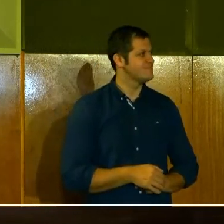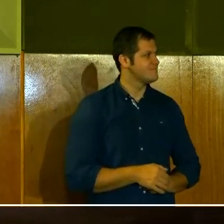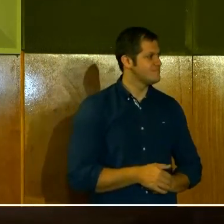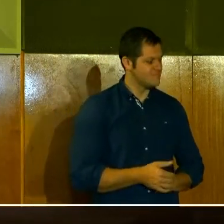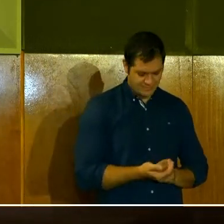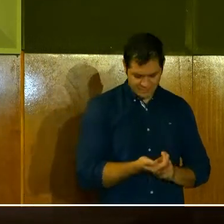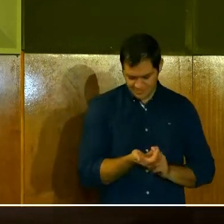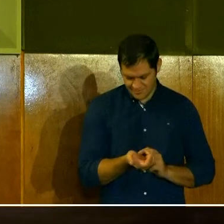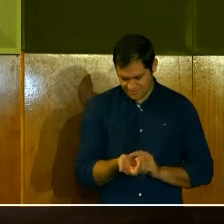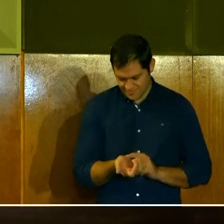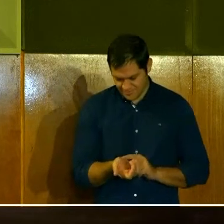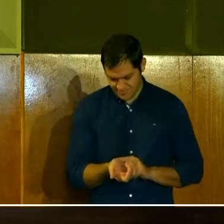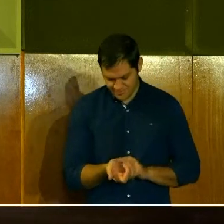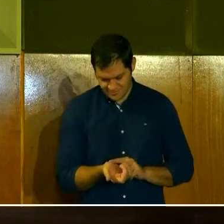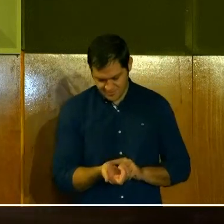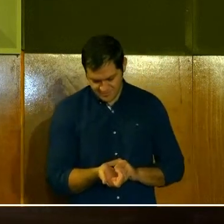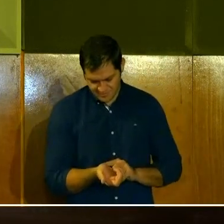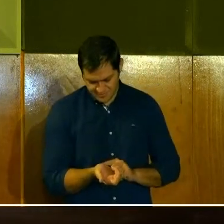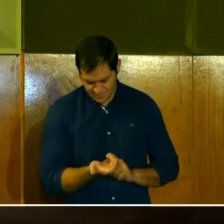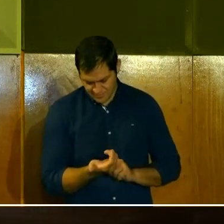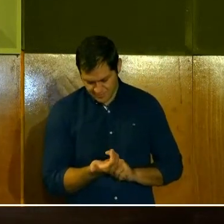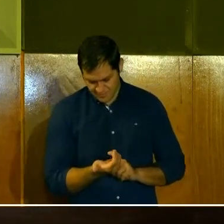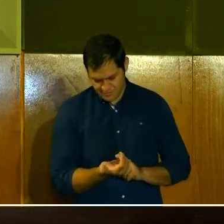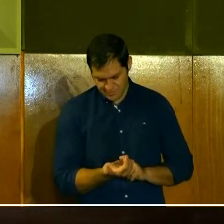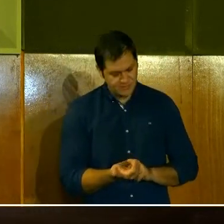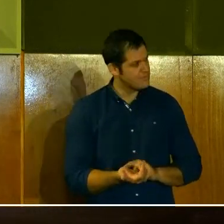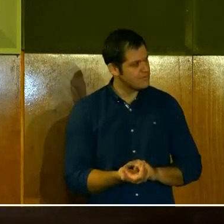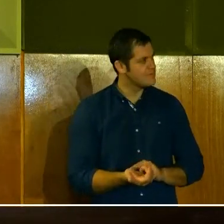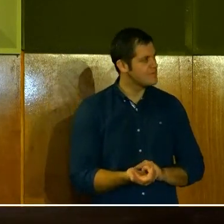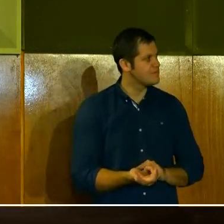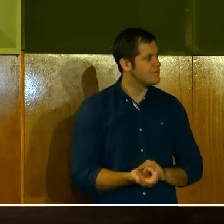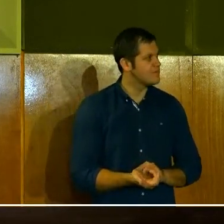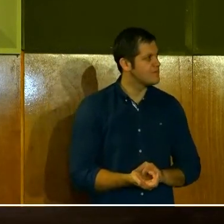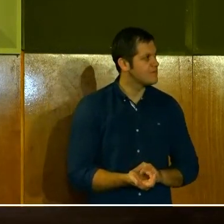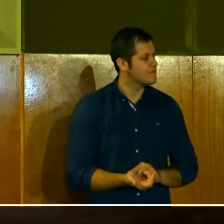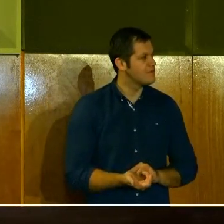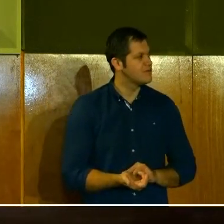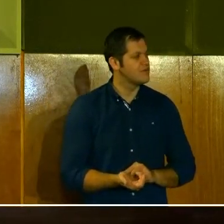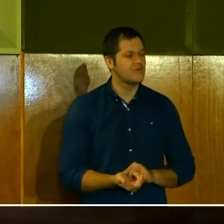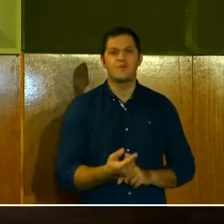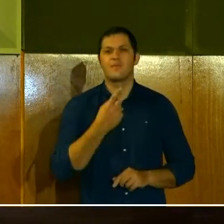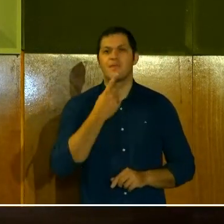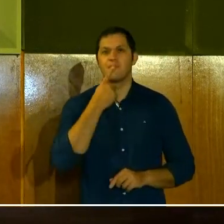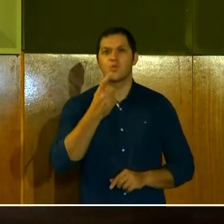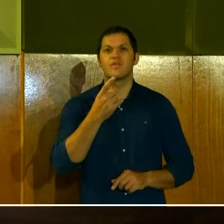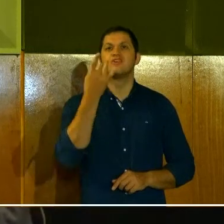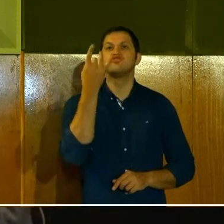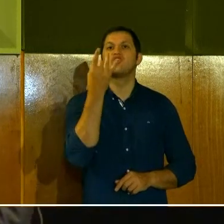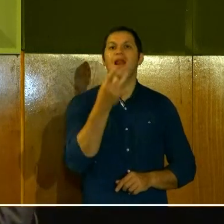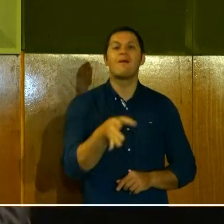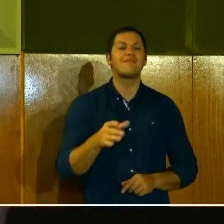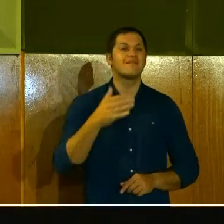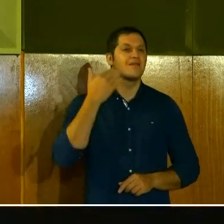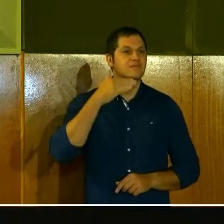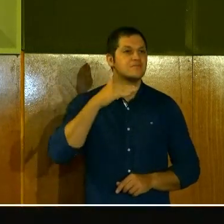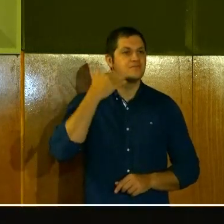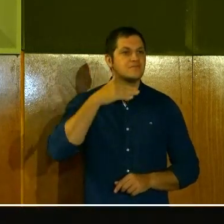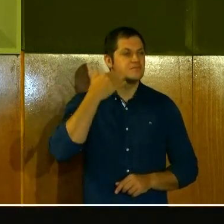que responder un par de preguntas una de yermo y una delicia y el que responde gana yo tuve que hacer una pregunta correcto